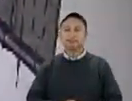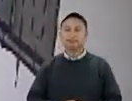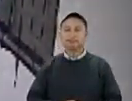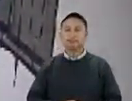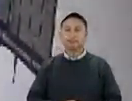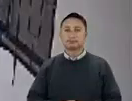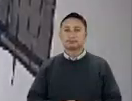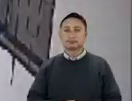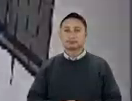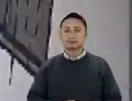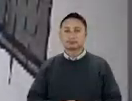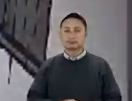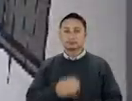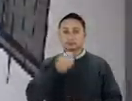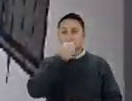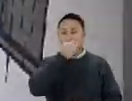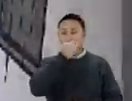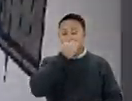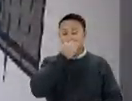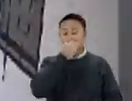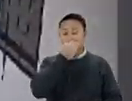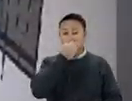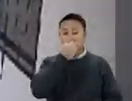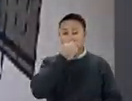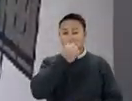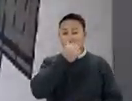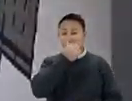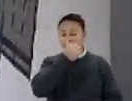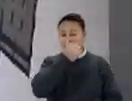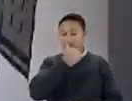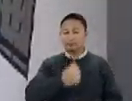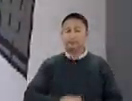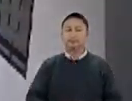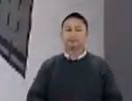Informo Marilyn Jaramillo.